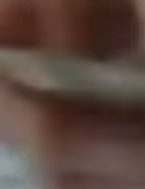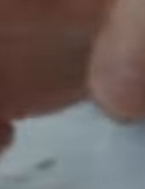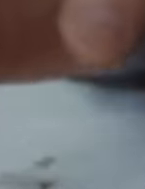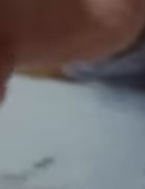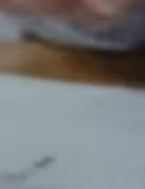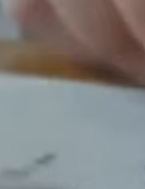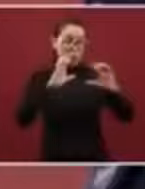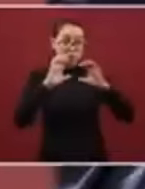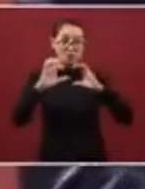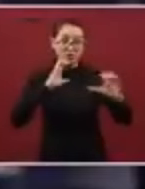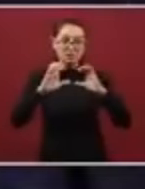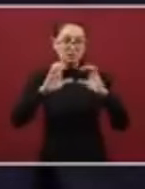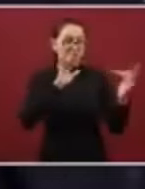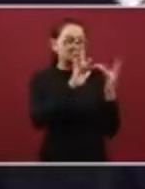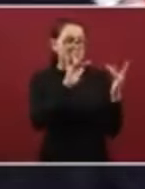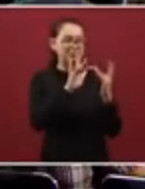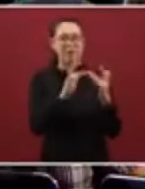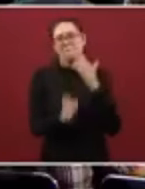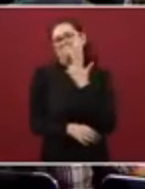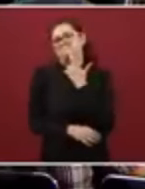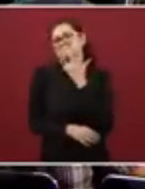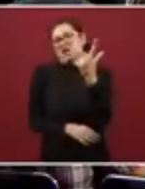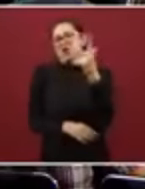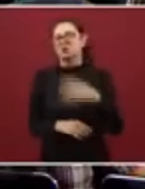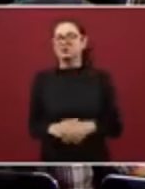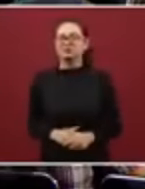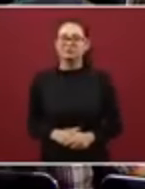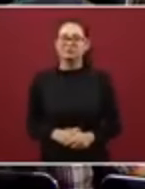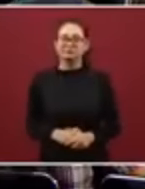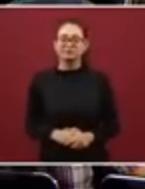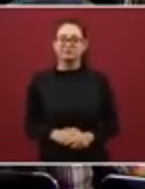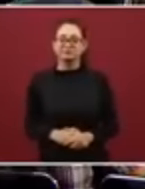riesgo considerable. Mejor.